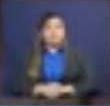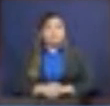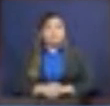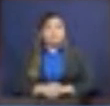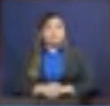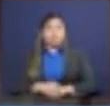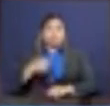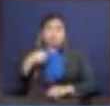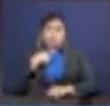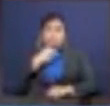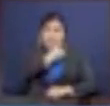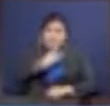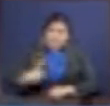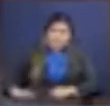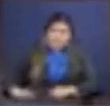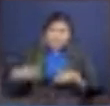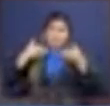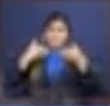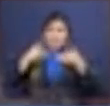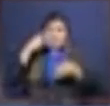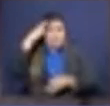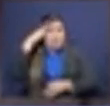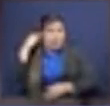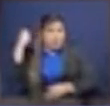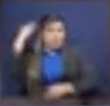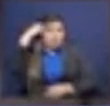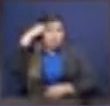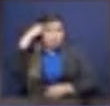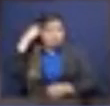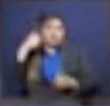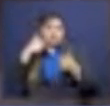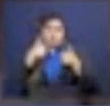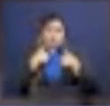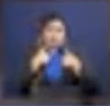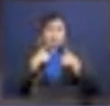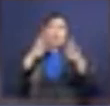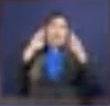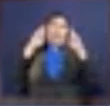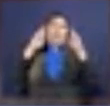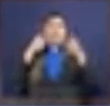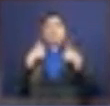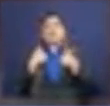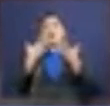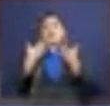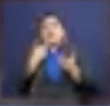Como presidente, me gustaría decirle que esto ya pasó,